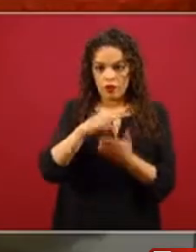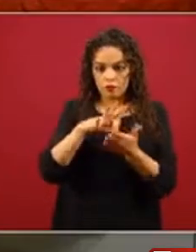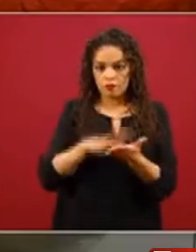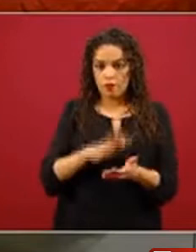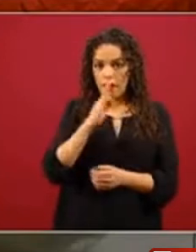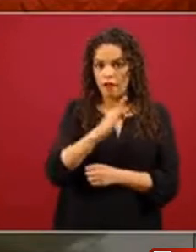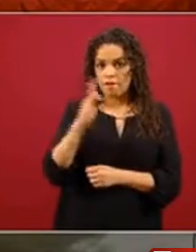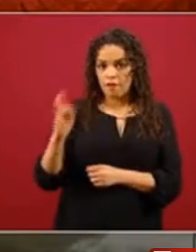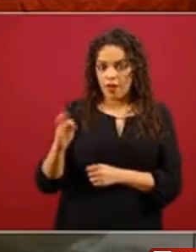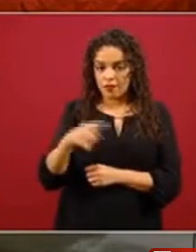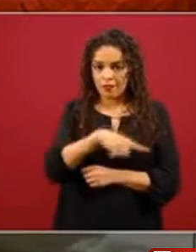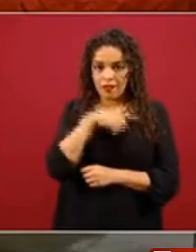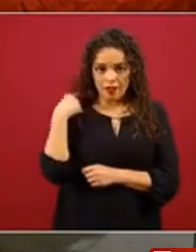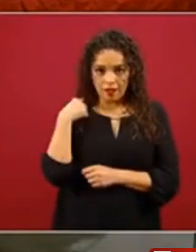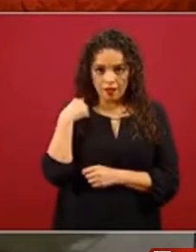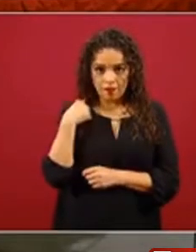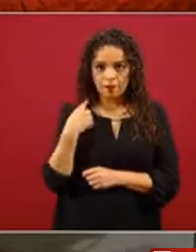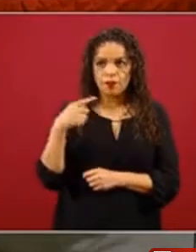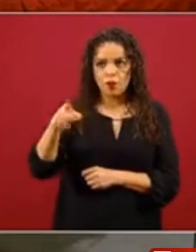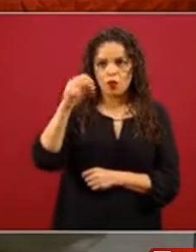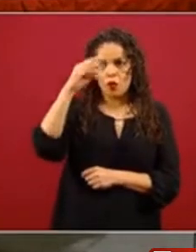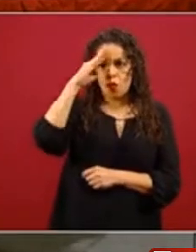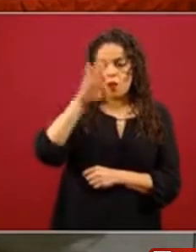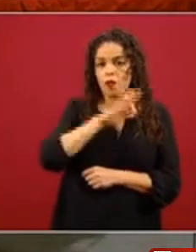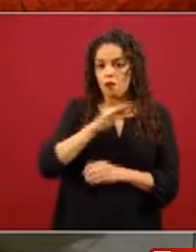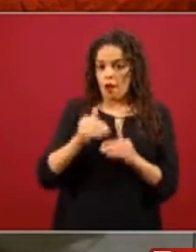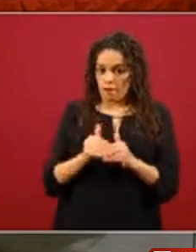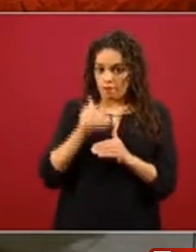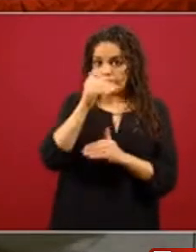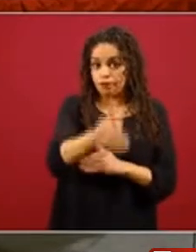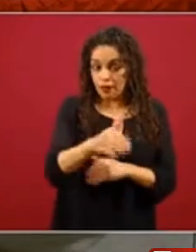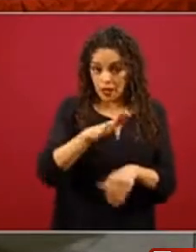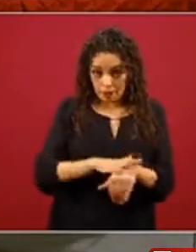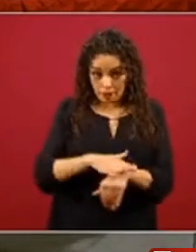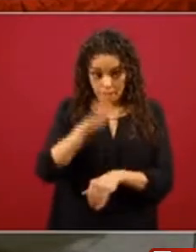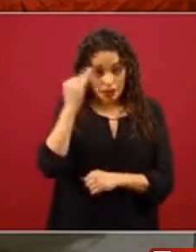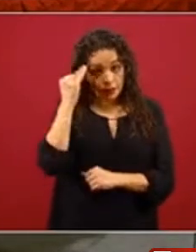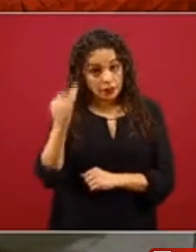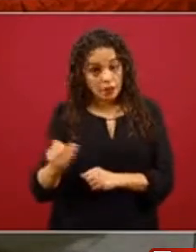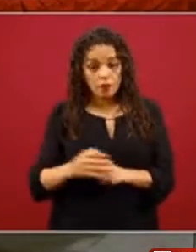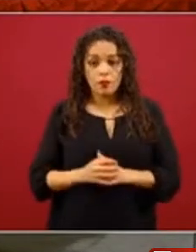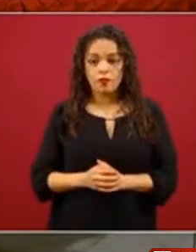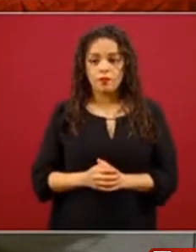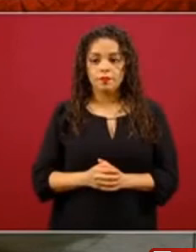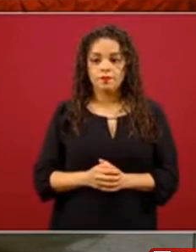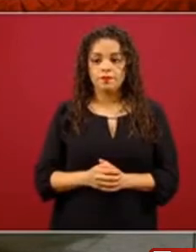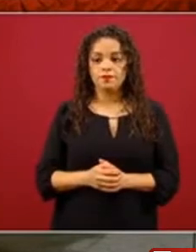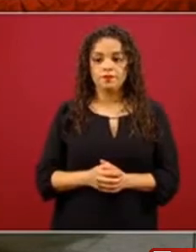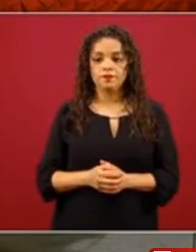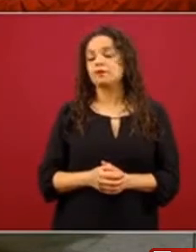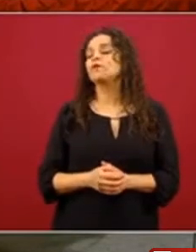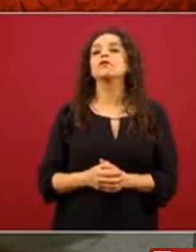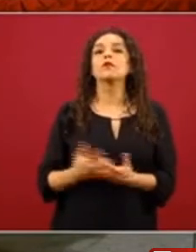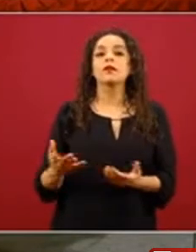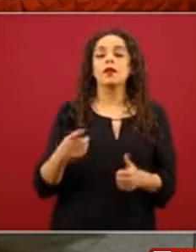Muchas gracias. Le respondo primero, es muy simple. Sí, desde luego sería deseable. Esto fue